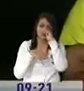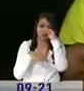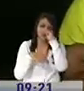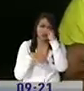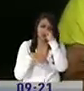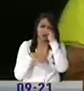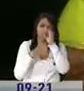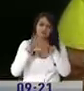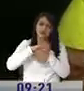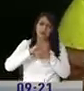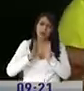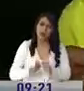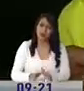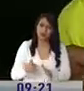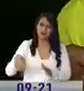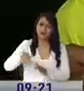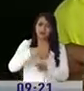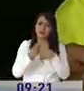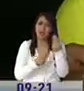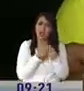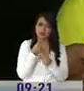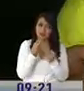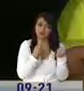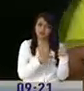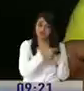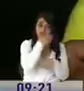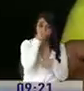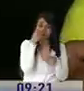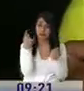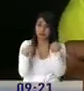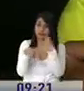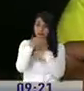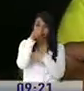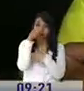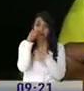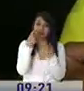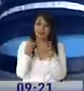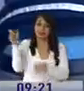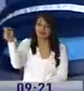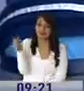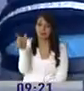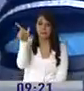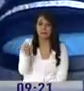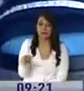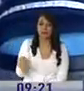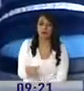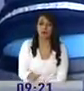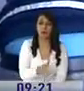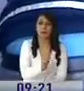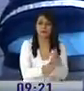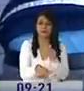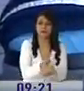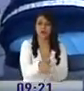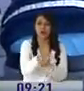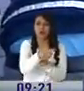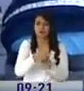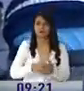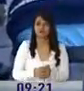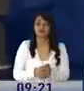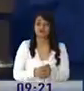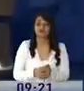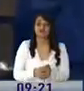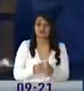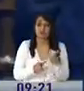embajadas se dedicaban aparte del narcotráfico posiblemente al trata de personas en esta ocasión cayeron mandos altos medios y los